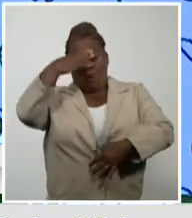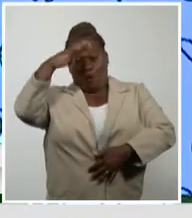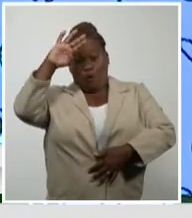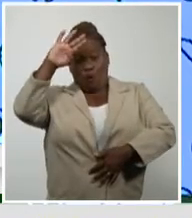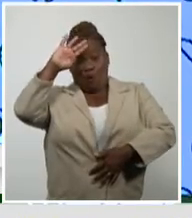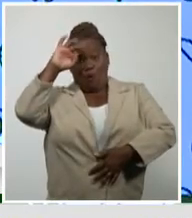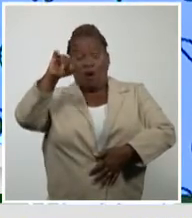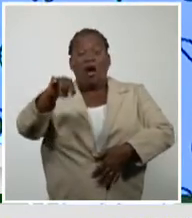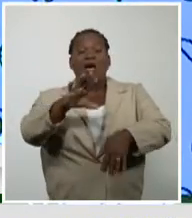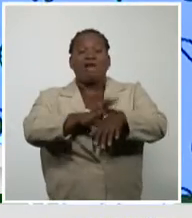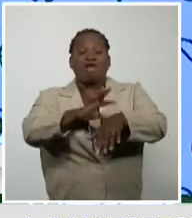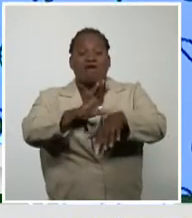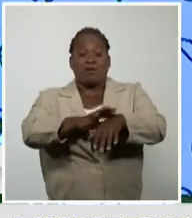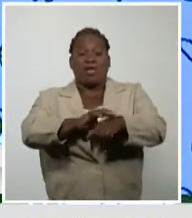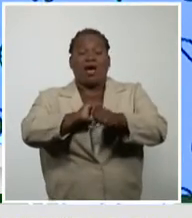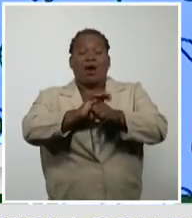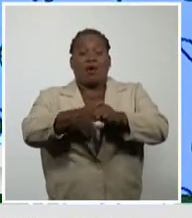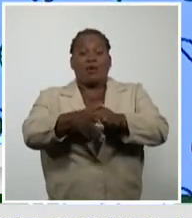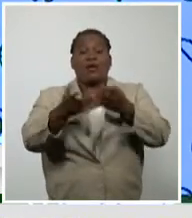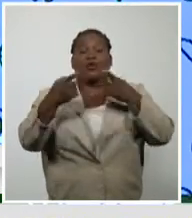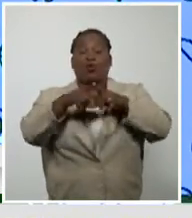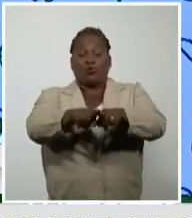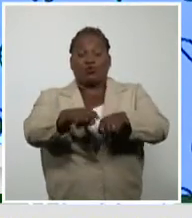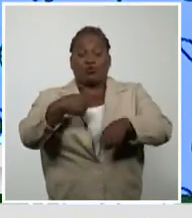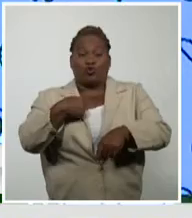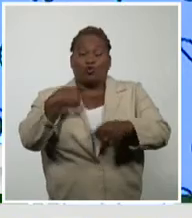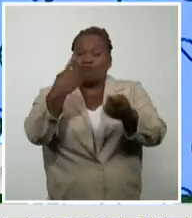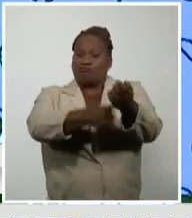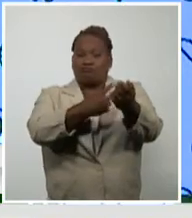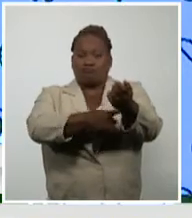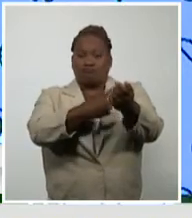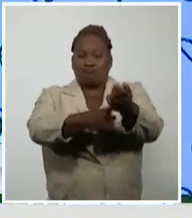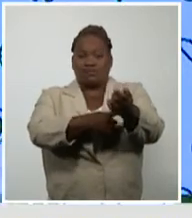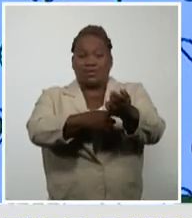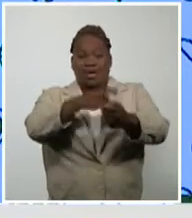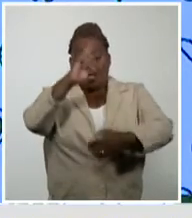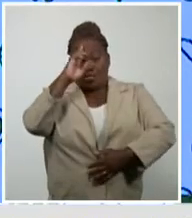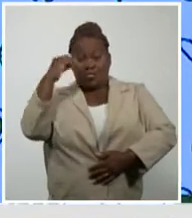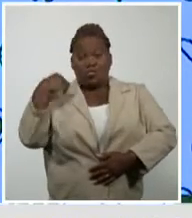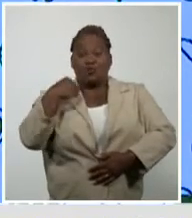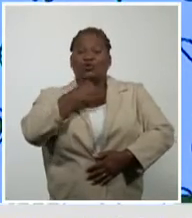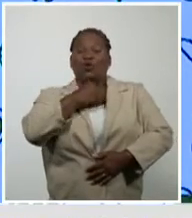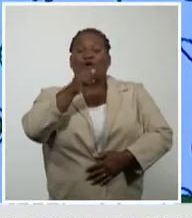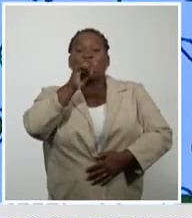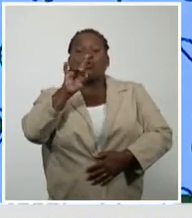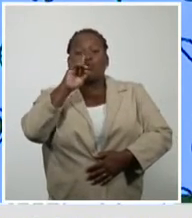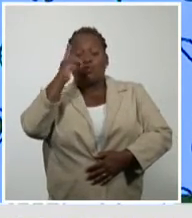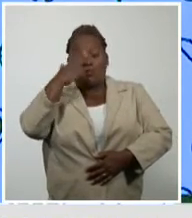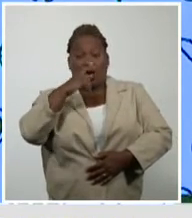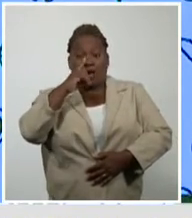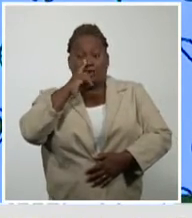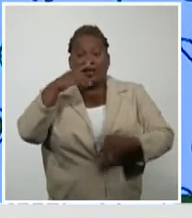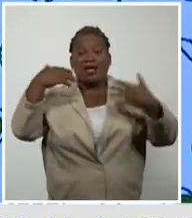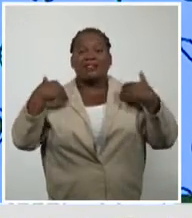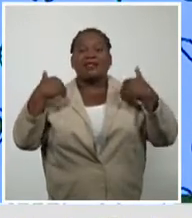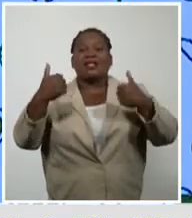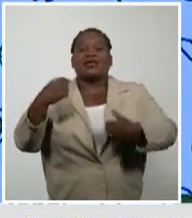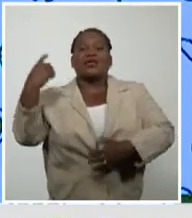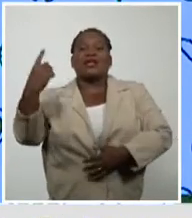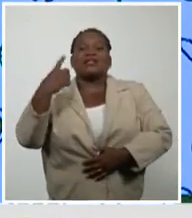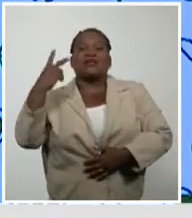la COVID-19. Nos acompaña, como ya es habitual, el doctor Francisco Durán García, director nacional de epidemiología del